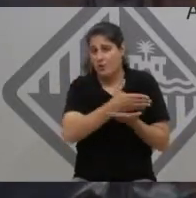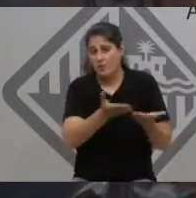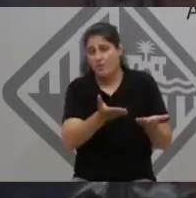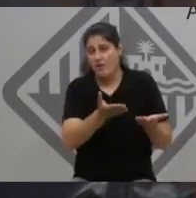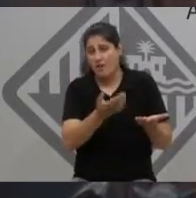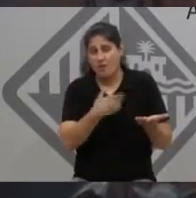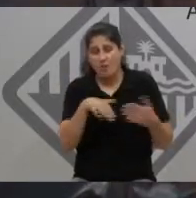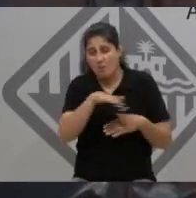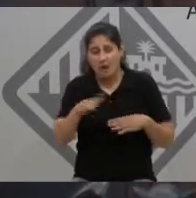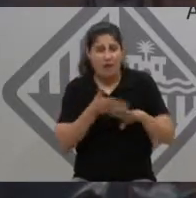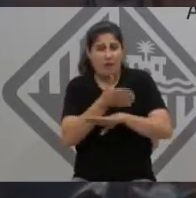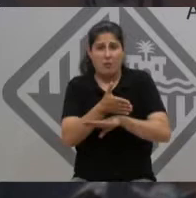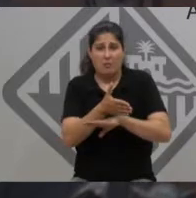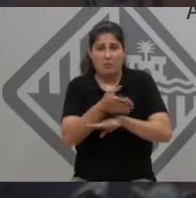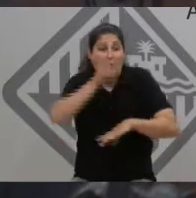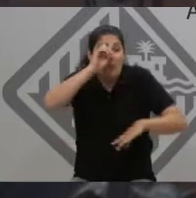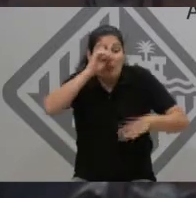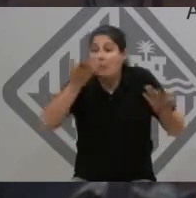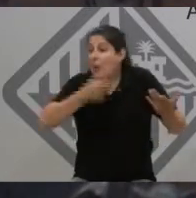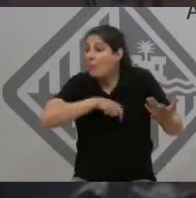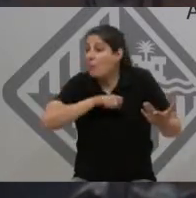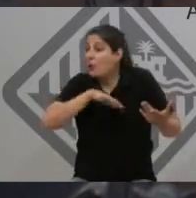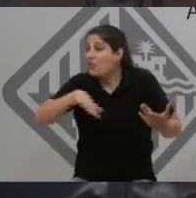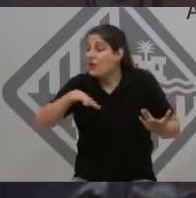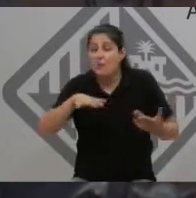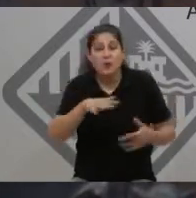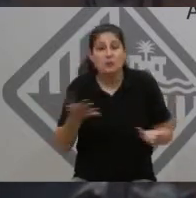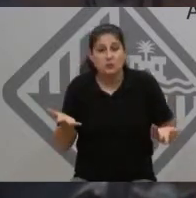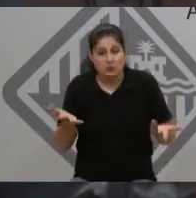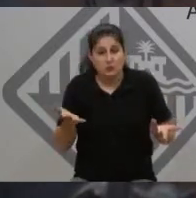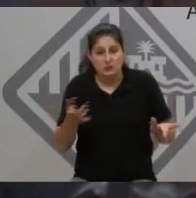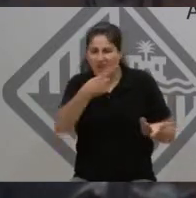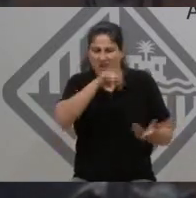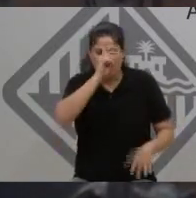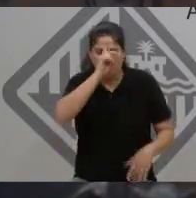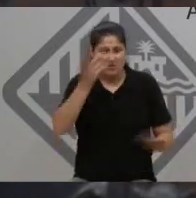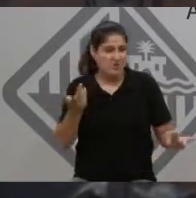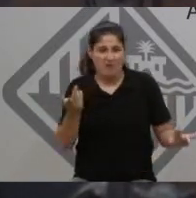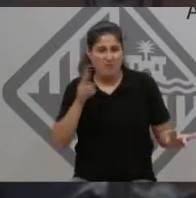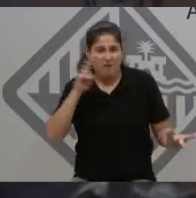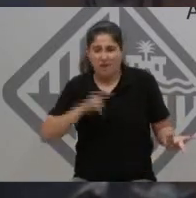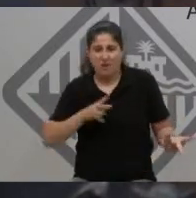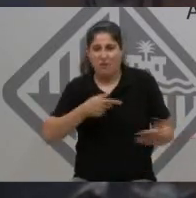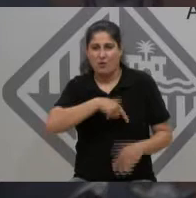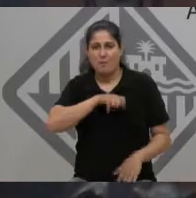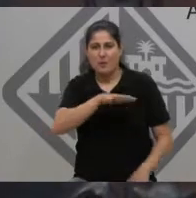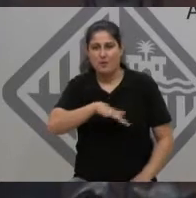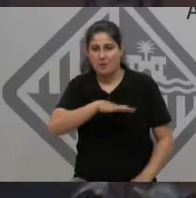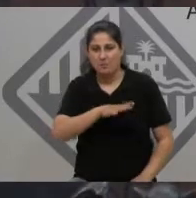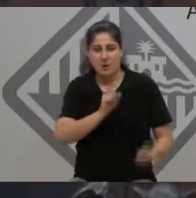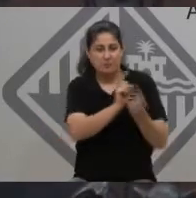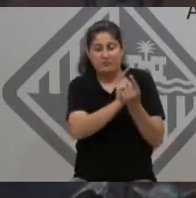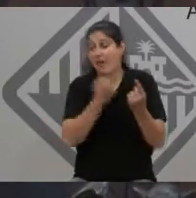las barriadas, nos dicen es que no sabemos dónde está el policía de barrio. Pues precisamente es que hasta ellos mismos reconocen que no lo están implantando porque ponen continuar